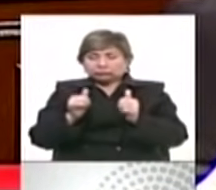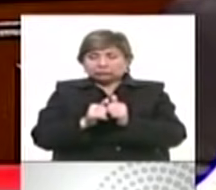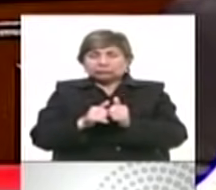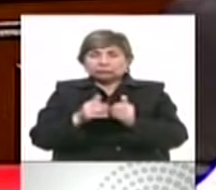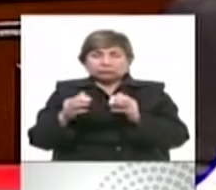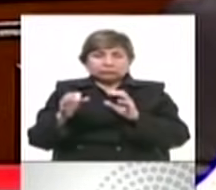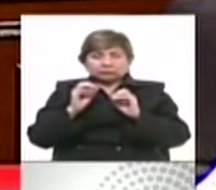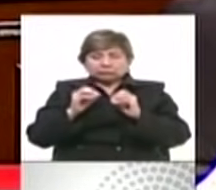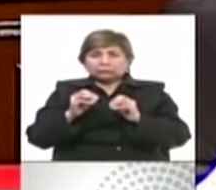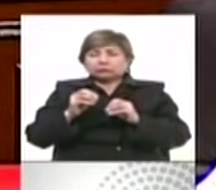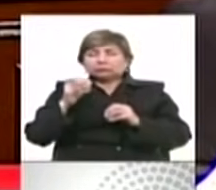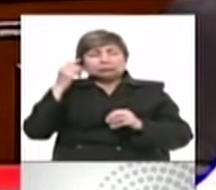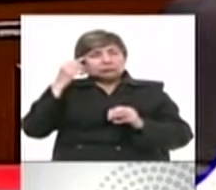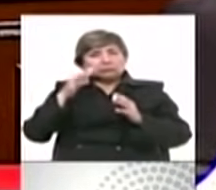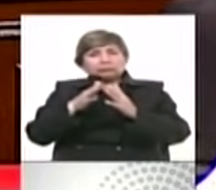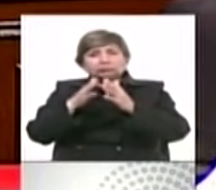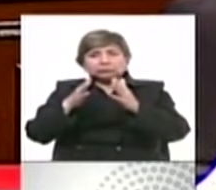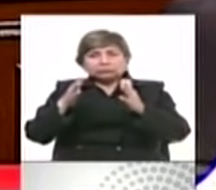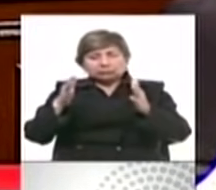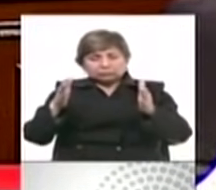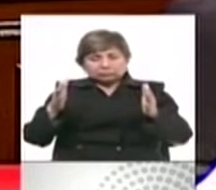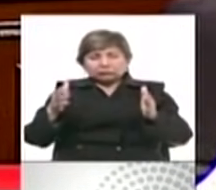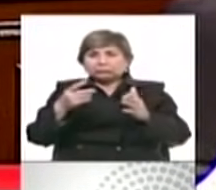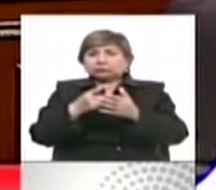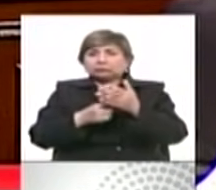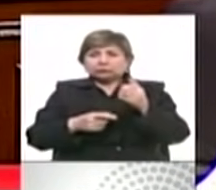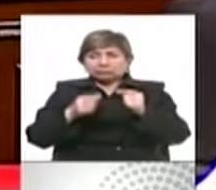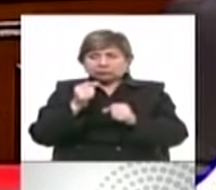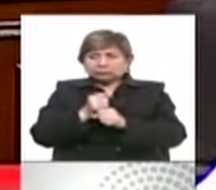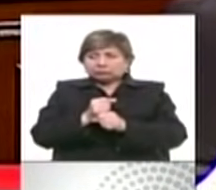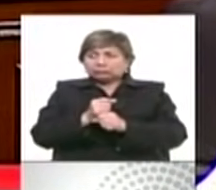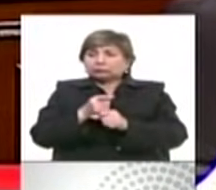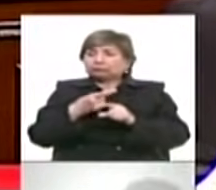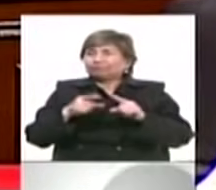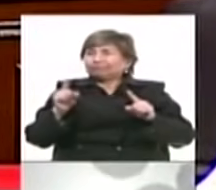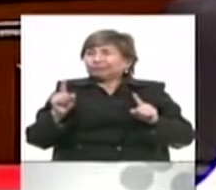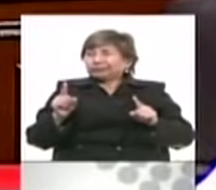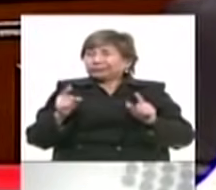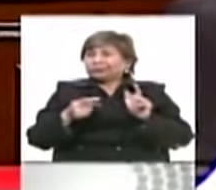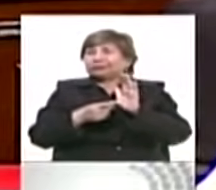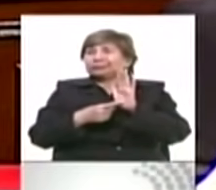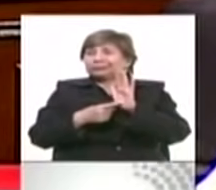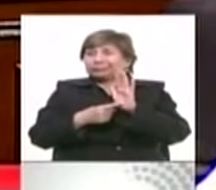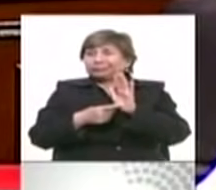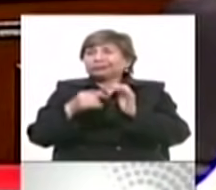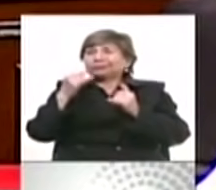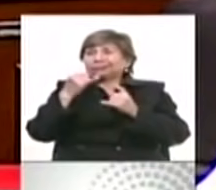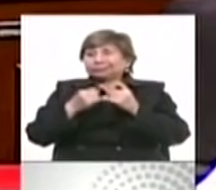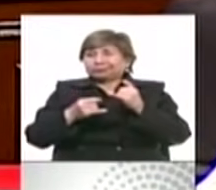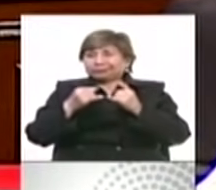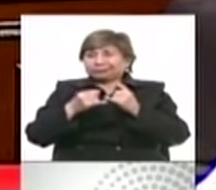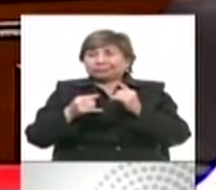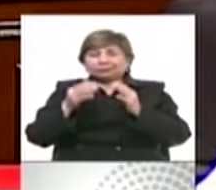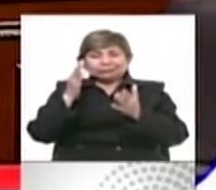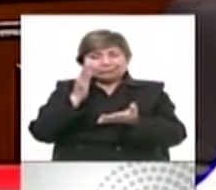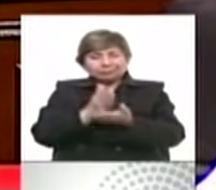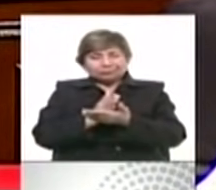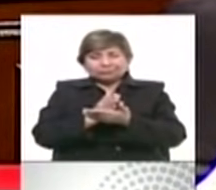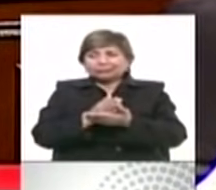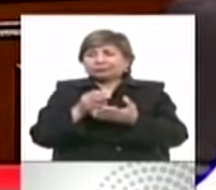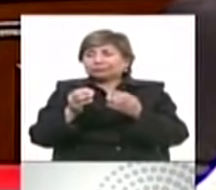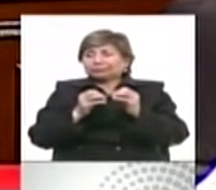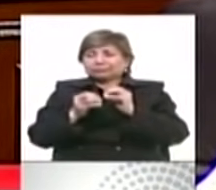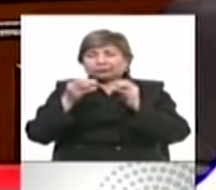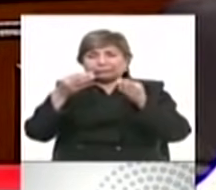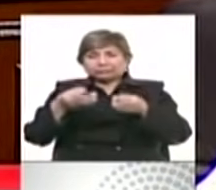Pedro Castillo el día que juramentó el 28 de julio, donde habló de los 19,000 millones de soles que se necesitan para